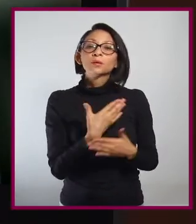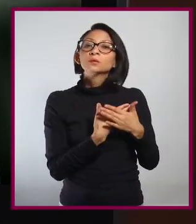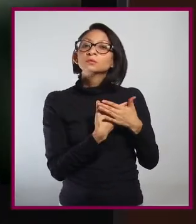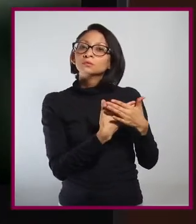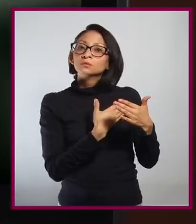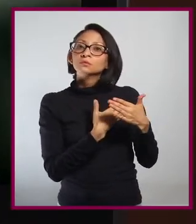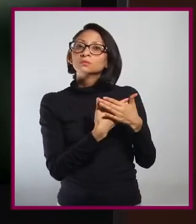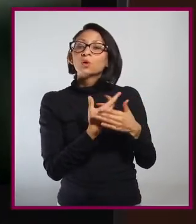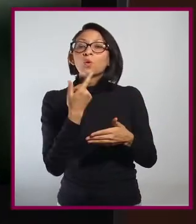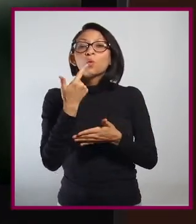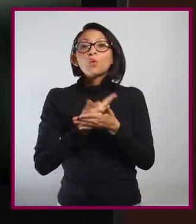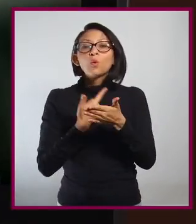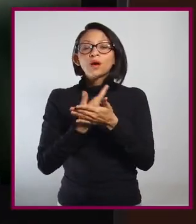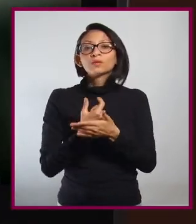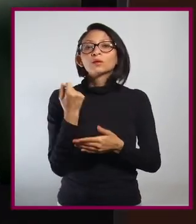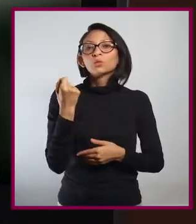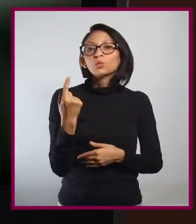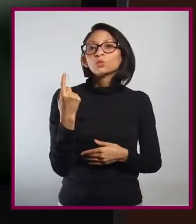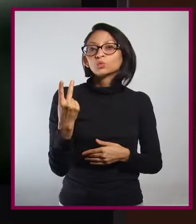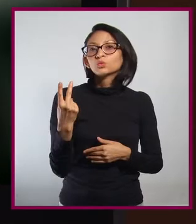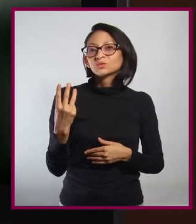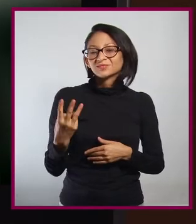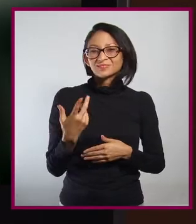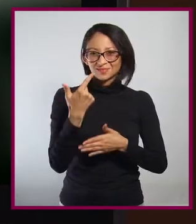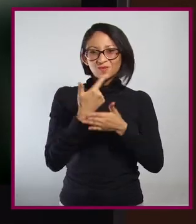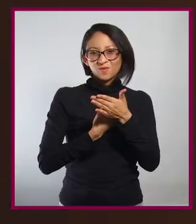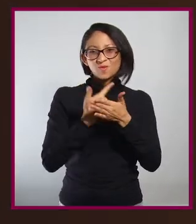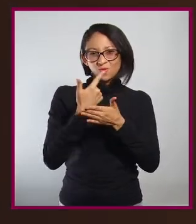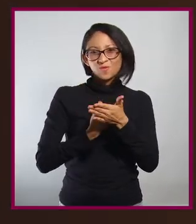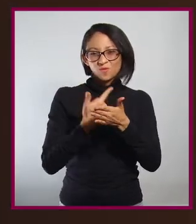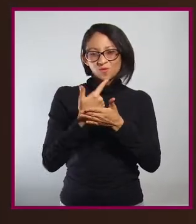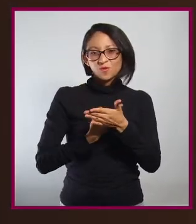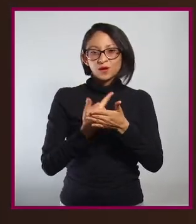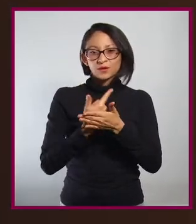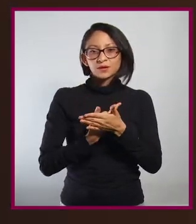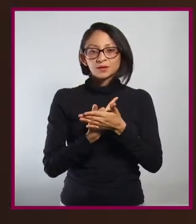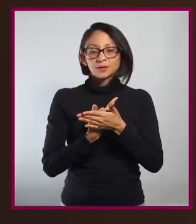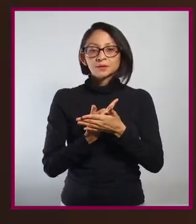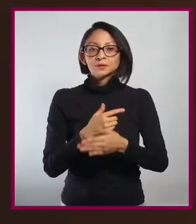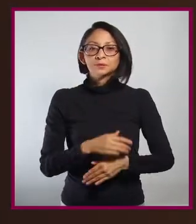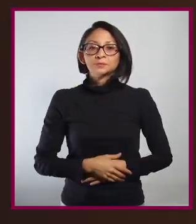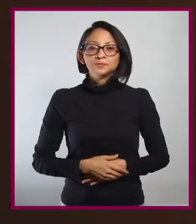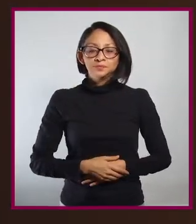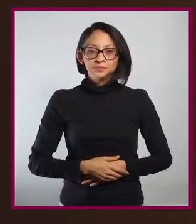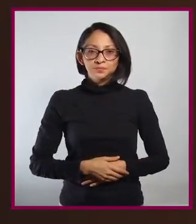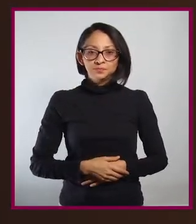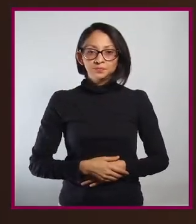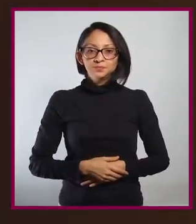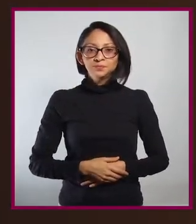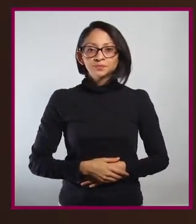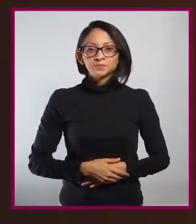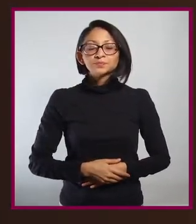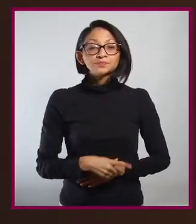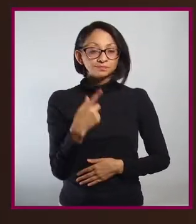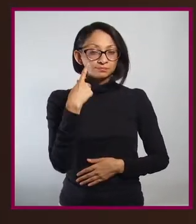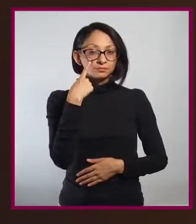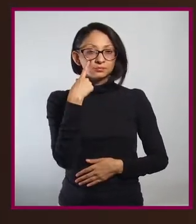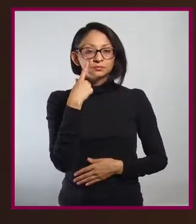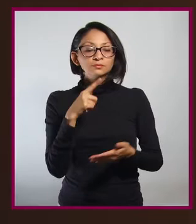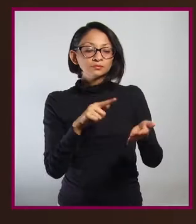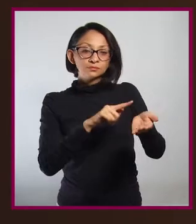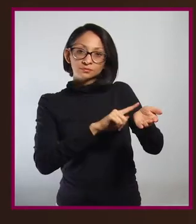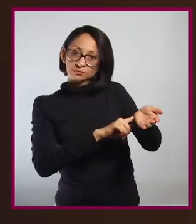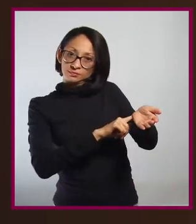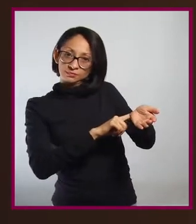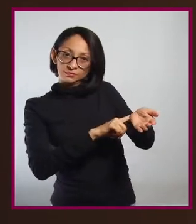contar el número de pulsaciones en una arteria periférica. Abajo del primer dedo, del dedo gordo, hay